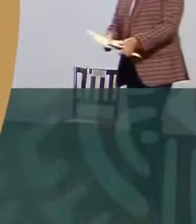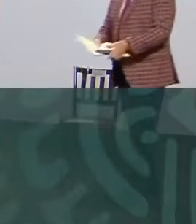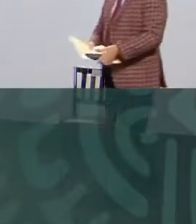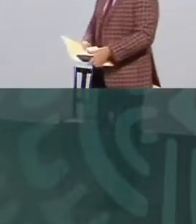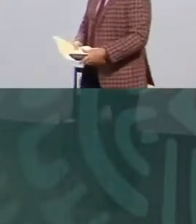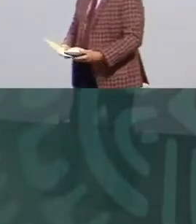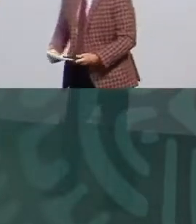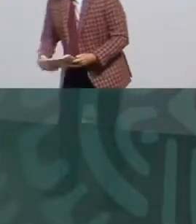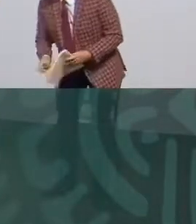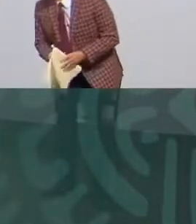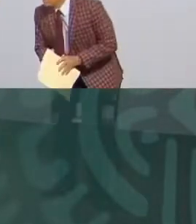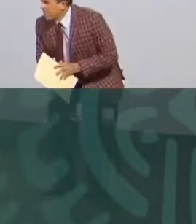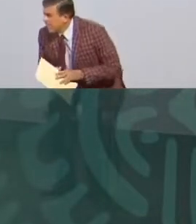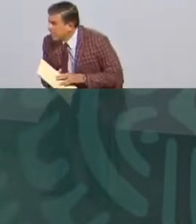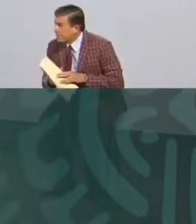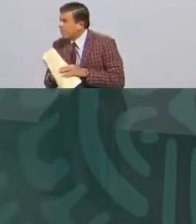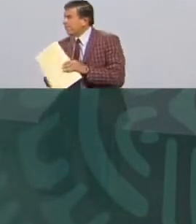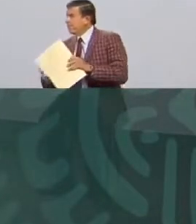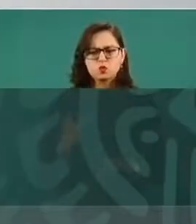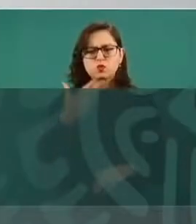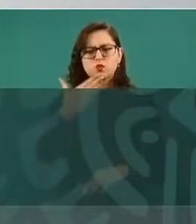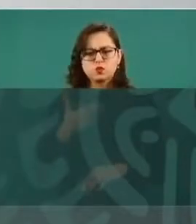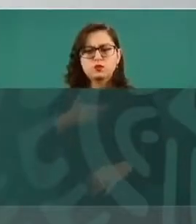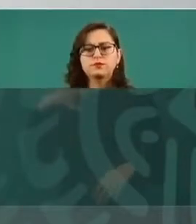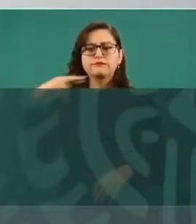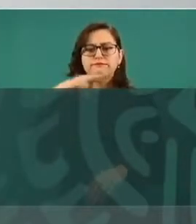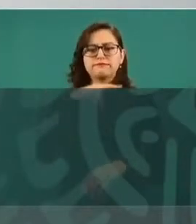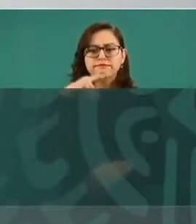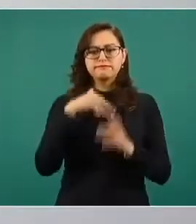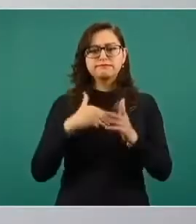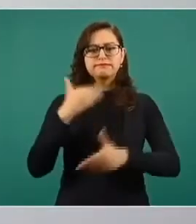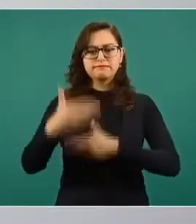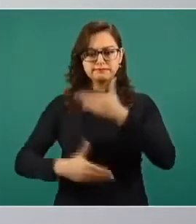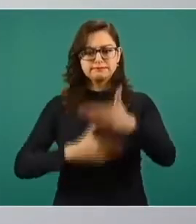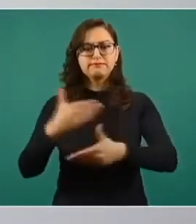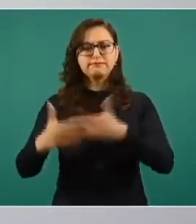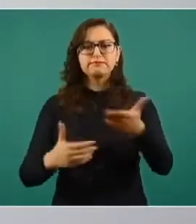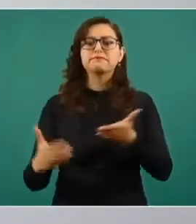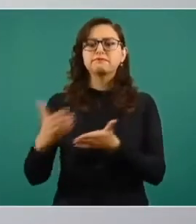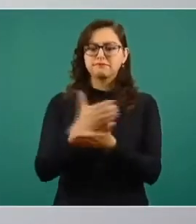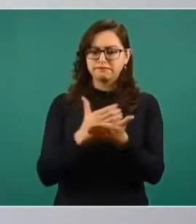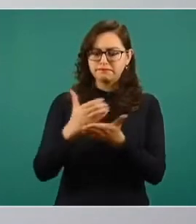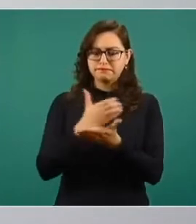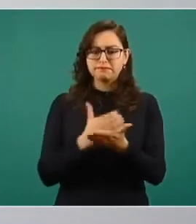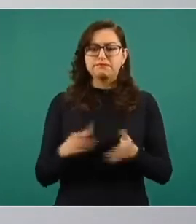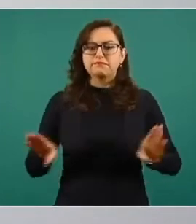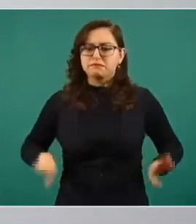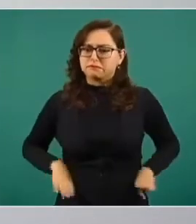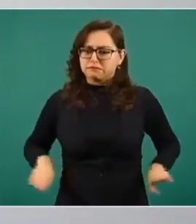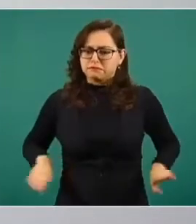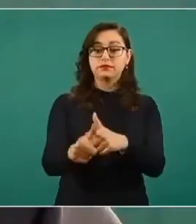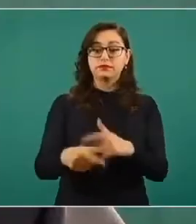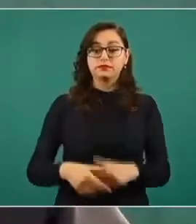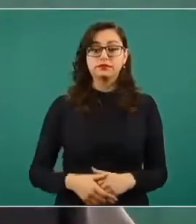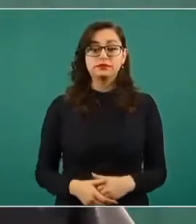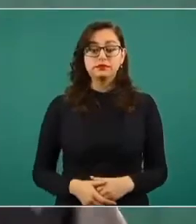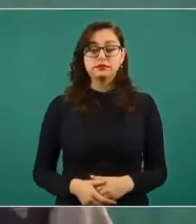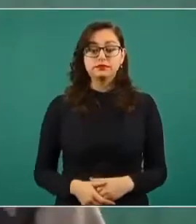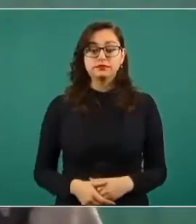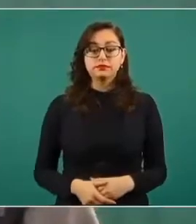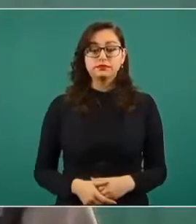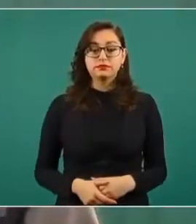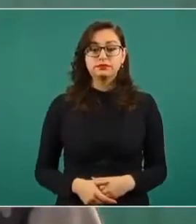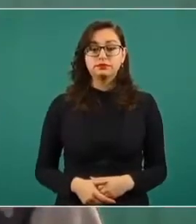designó a la secretaria de Gobernación, Olga Sánchez Cordero, para encabezar las conferencias matutinas en Palacio Nacional. El